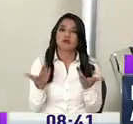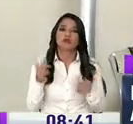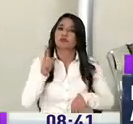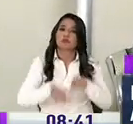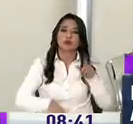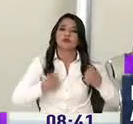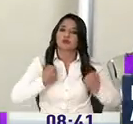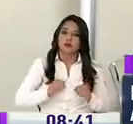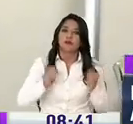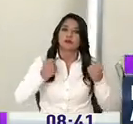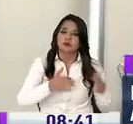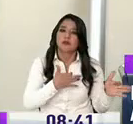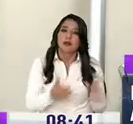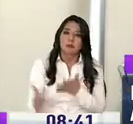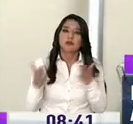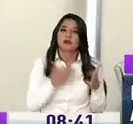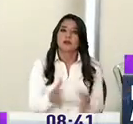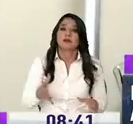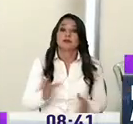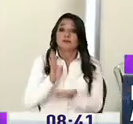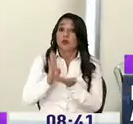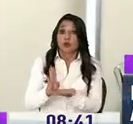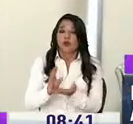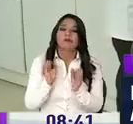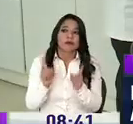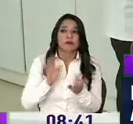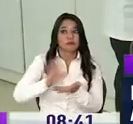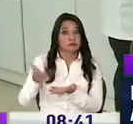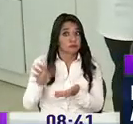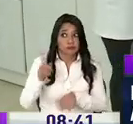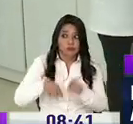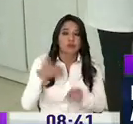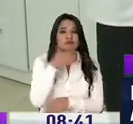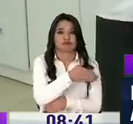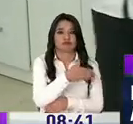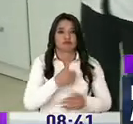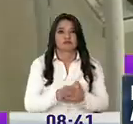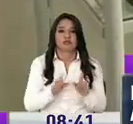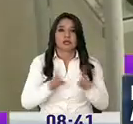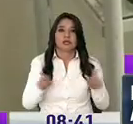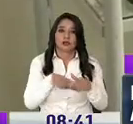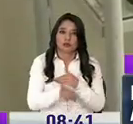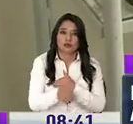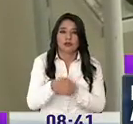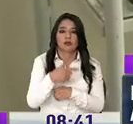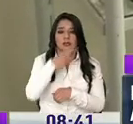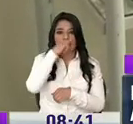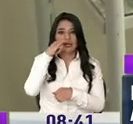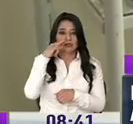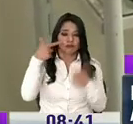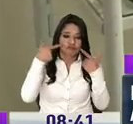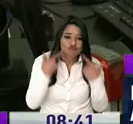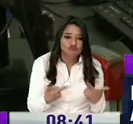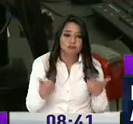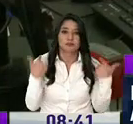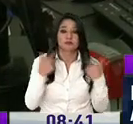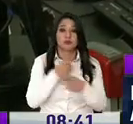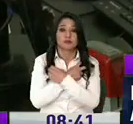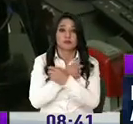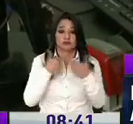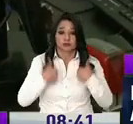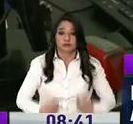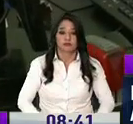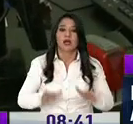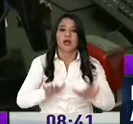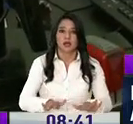la terapia en el seguro, entonces me vine por este lado. Especialidades como ginecología, pediatría y traumatología son algunas de las que